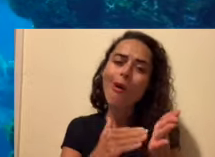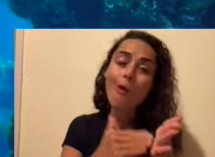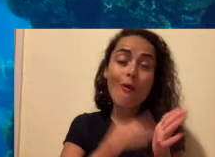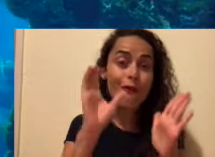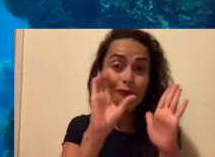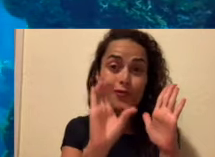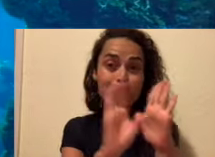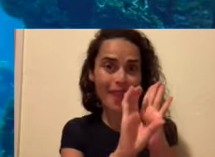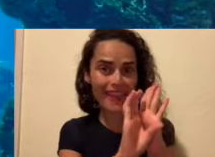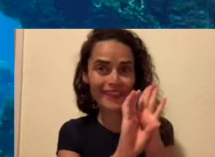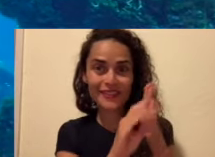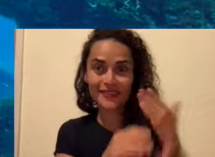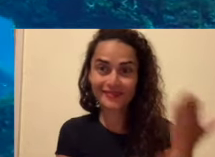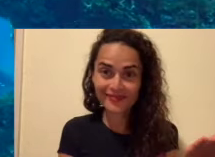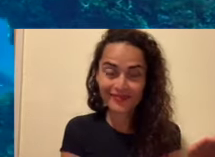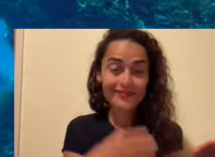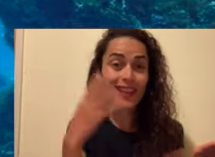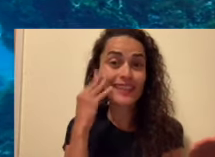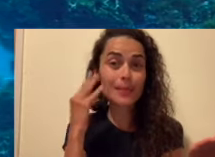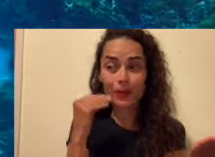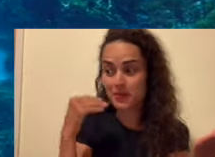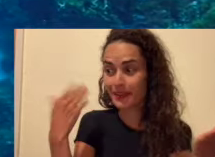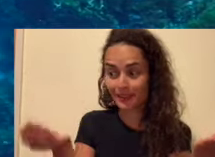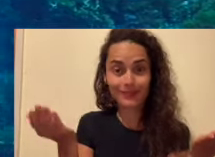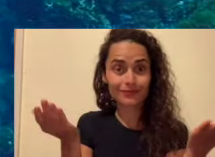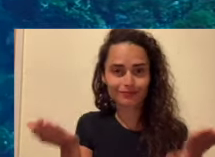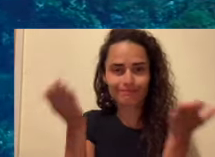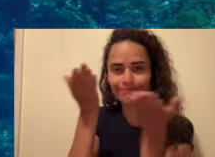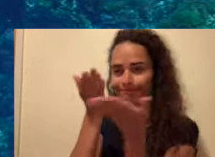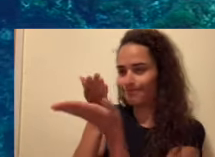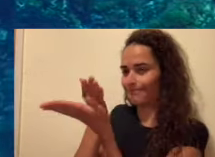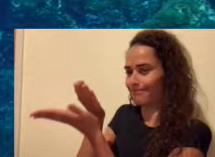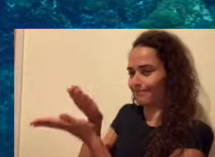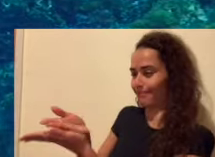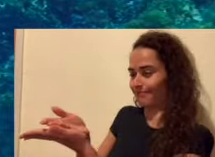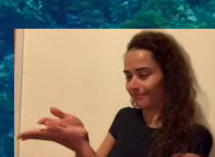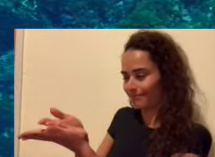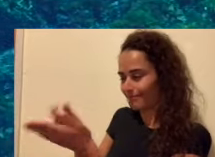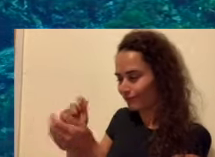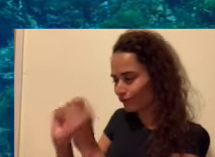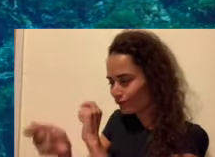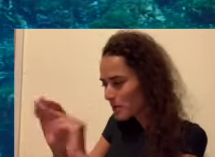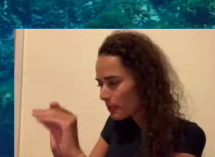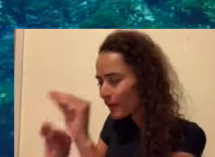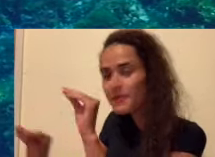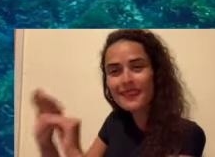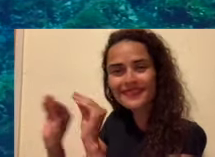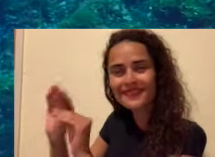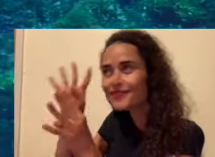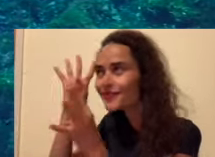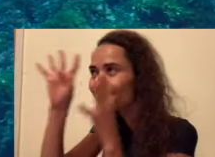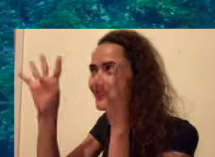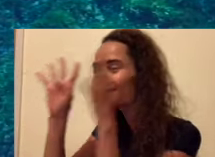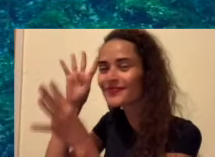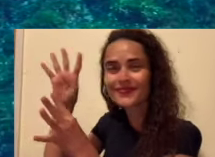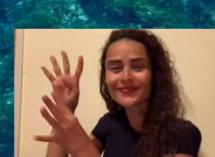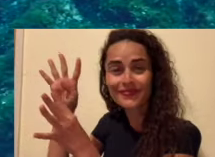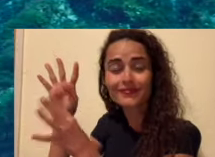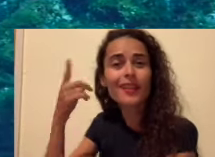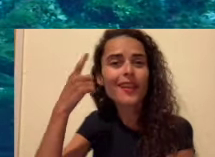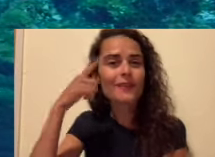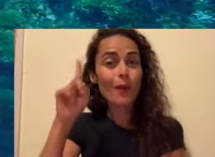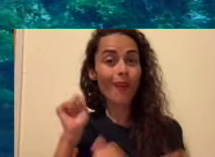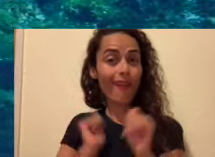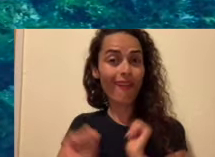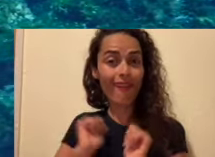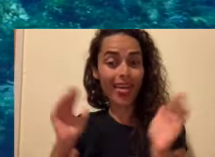Choreographers often use images and experiences to create movement. For The Little Mermaid, the choreographers looked at the way sea creatures move underwater